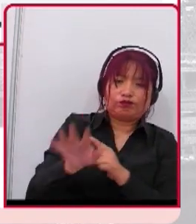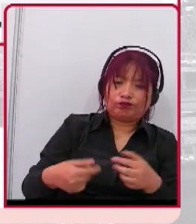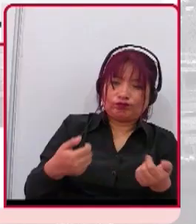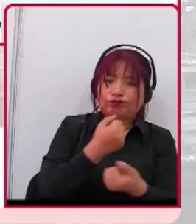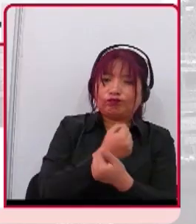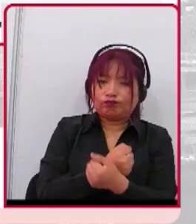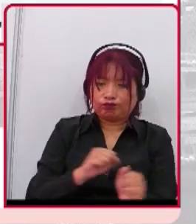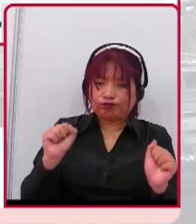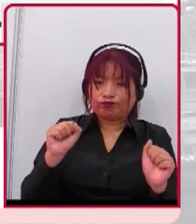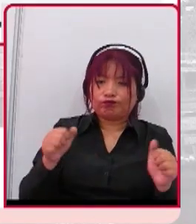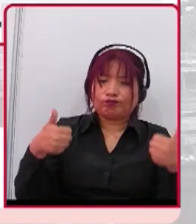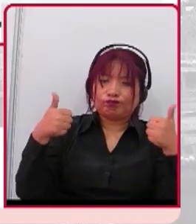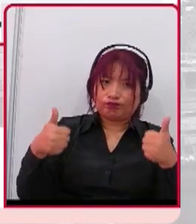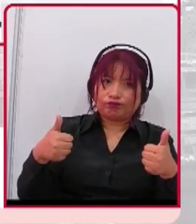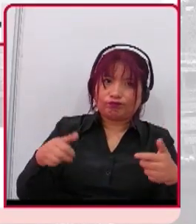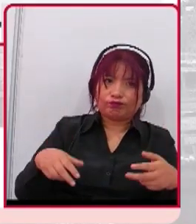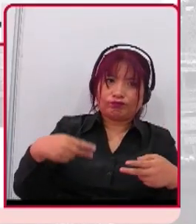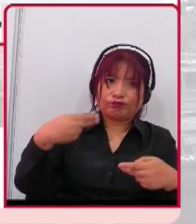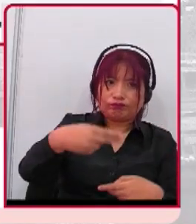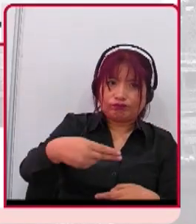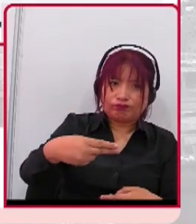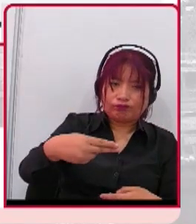¿no?